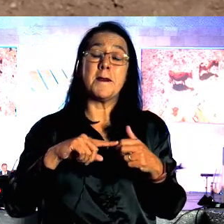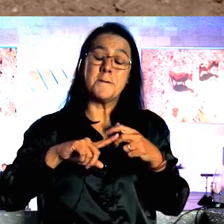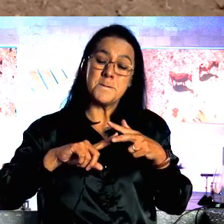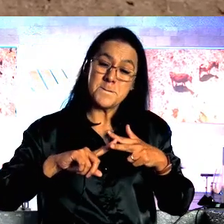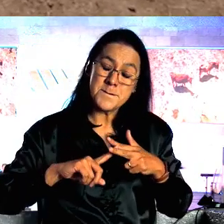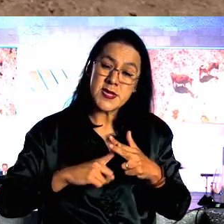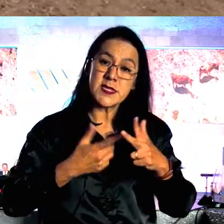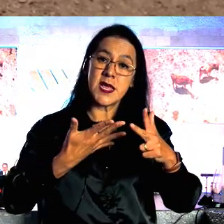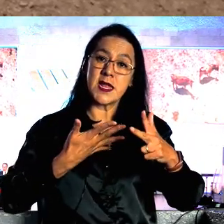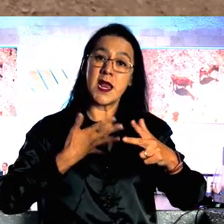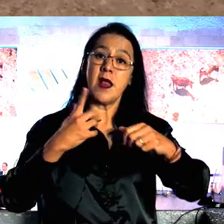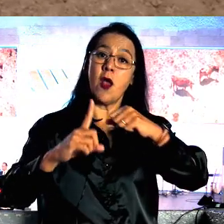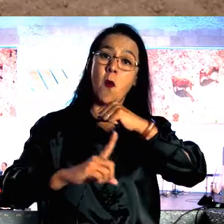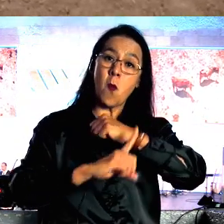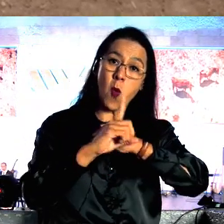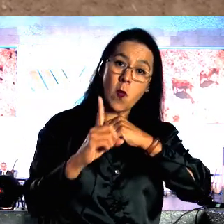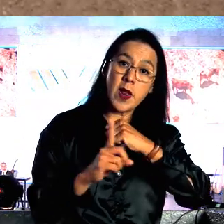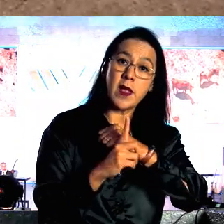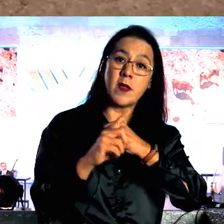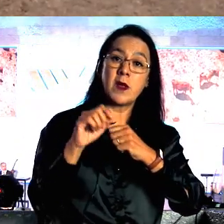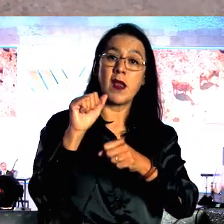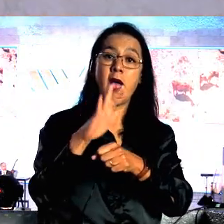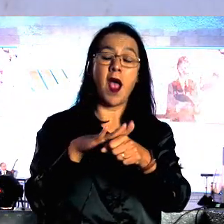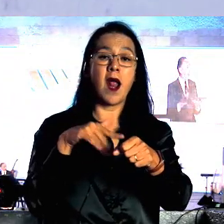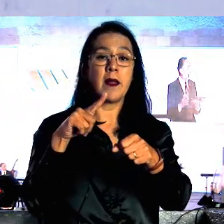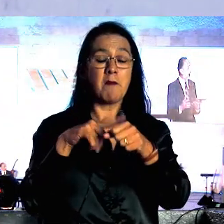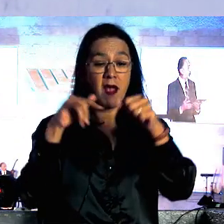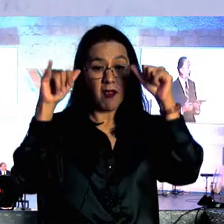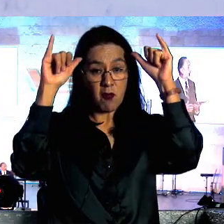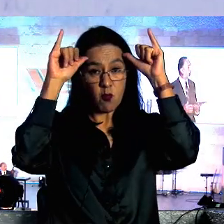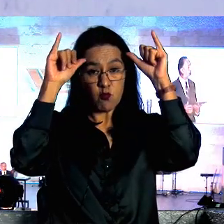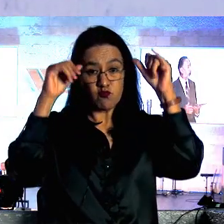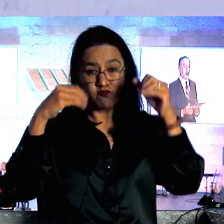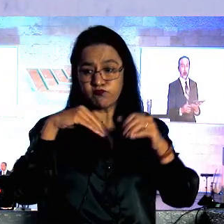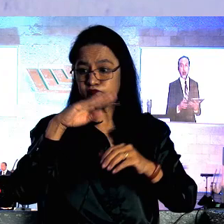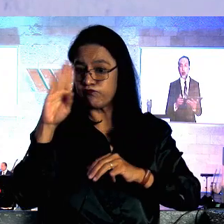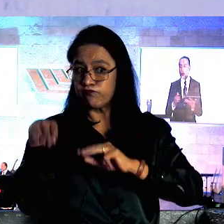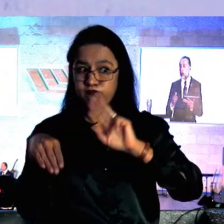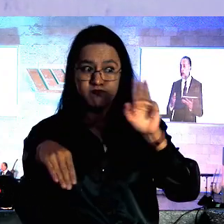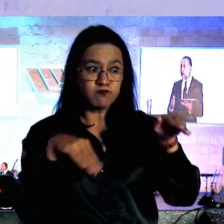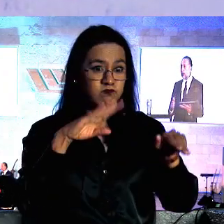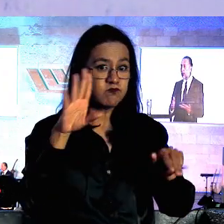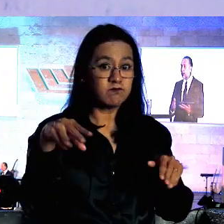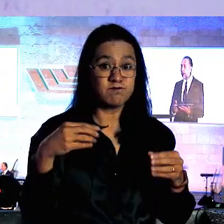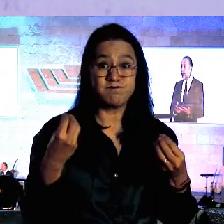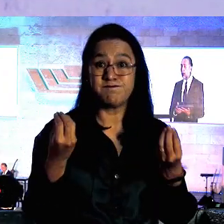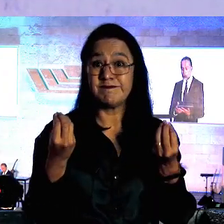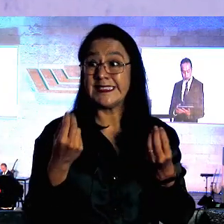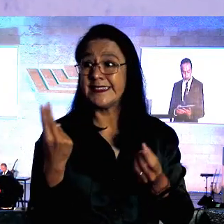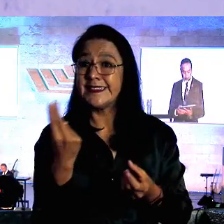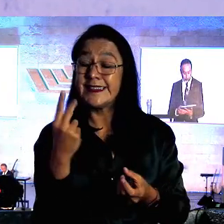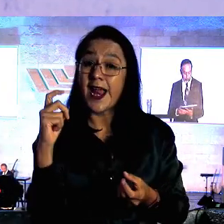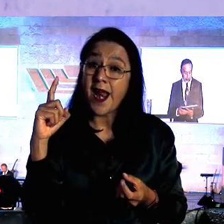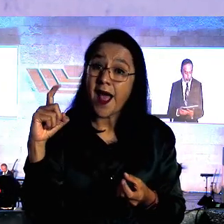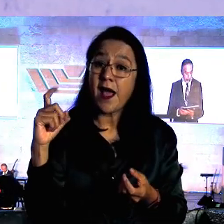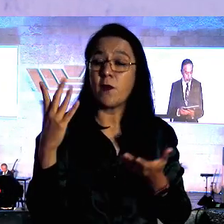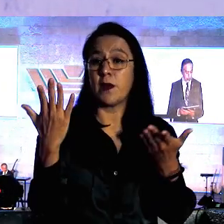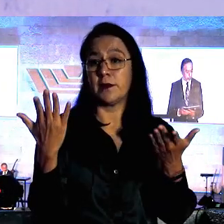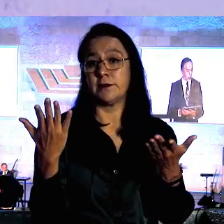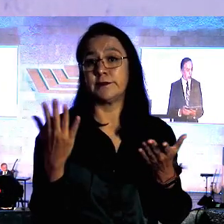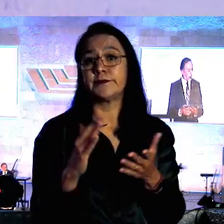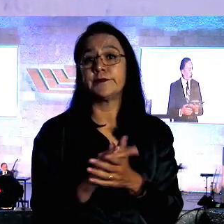problemas porque se les mueren las reces en grandes cantidades por la falta de agua. Así que